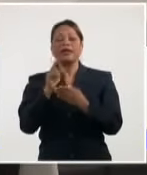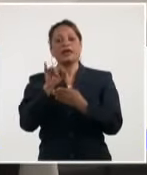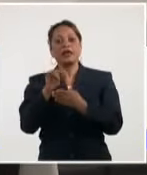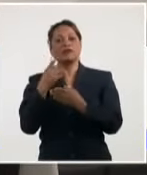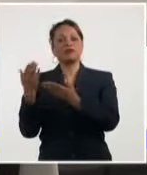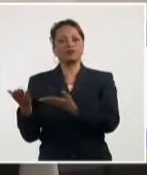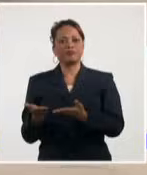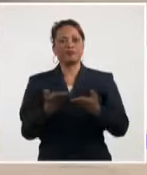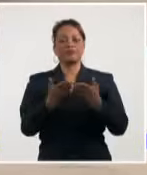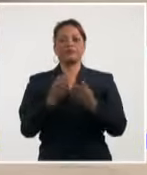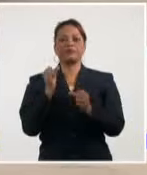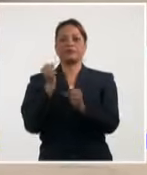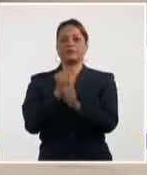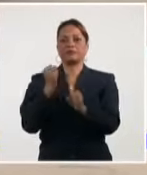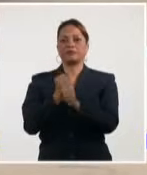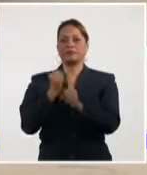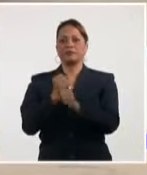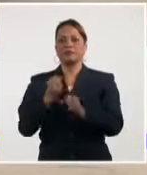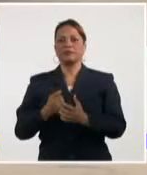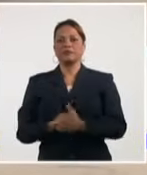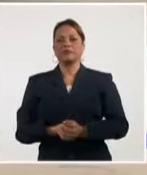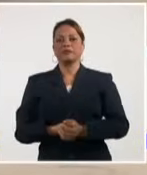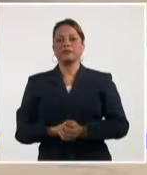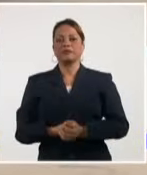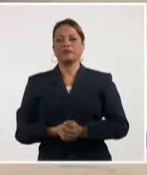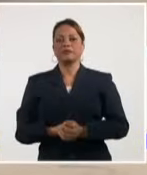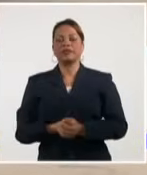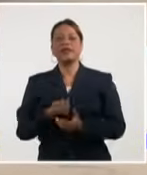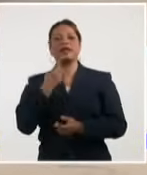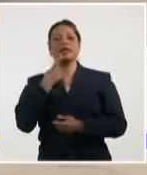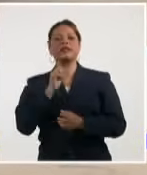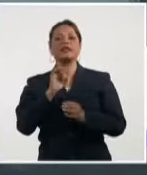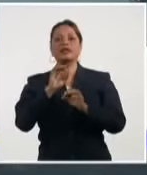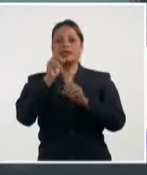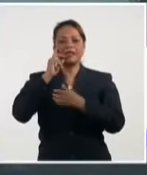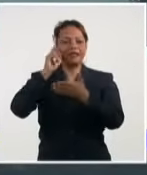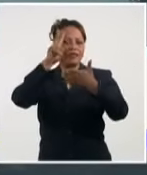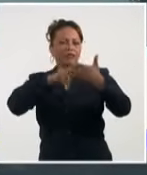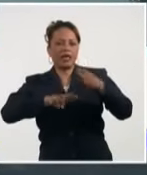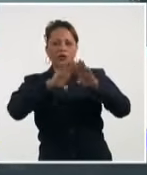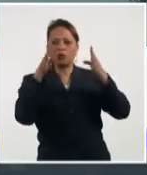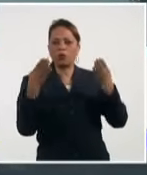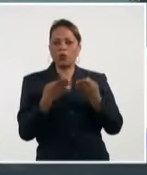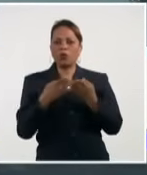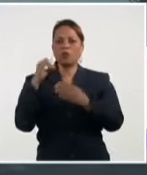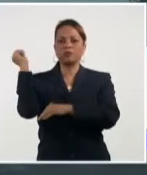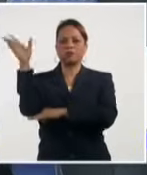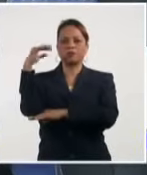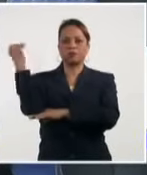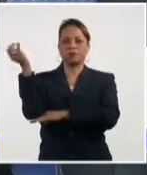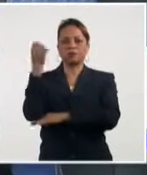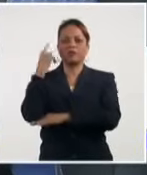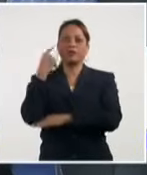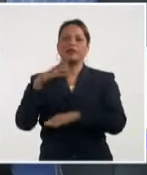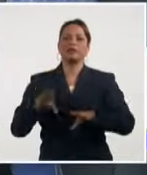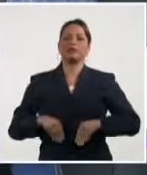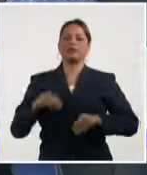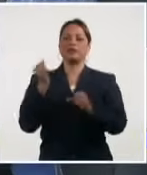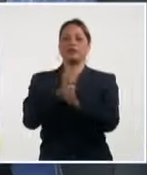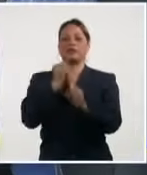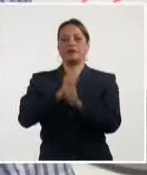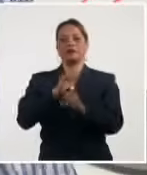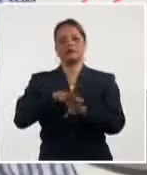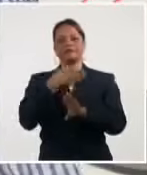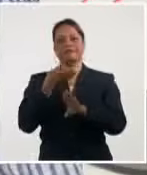cargo la operación importadora, la recepción de los equipos y asumirá los trabajos posteriores a la